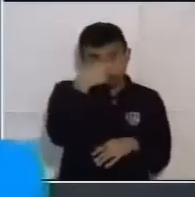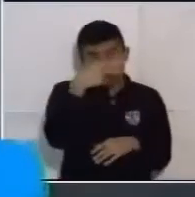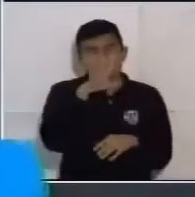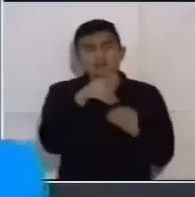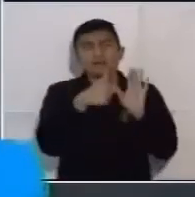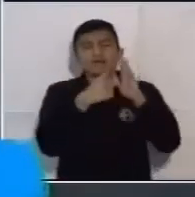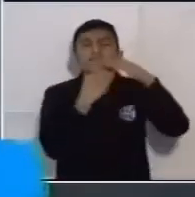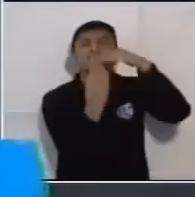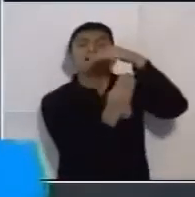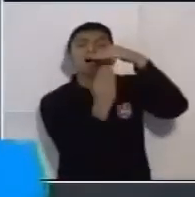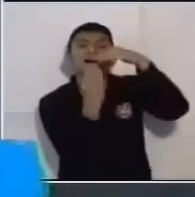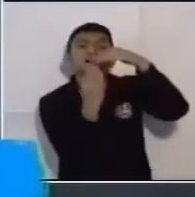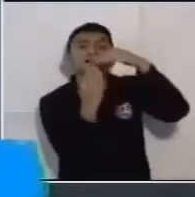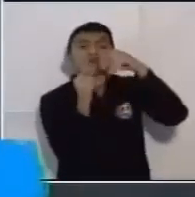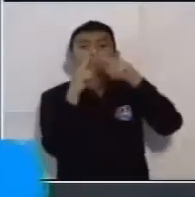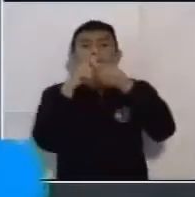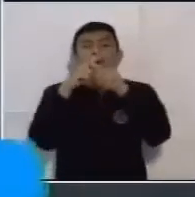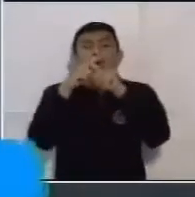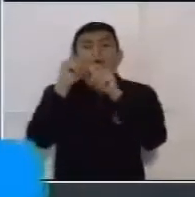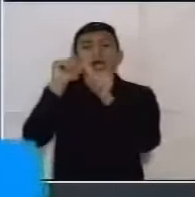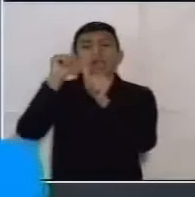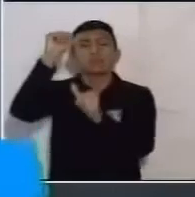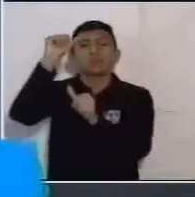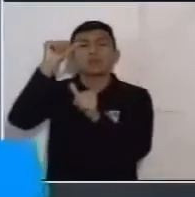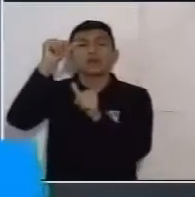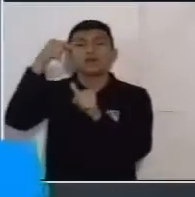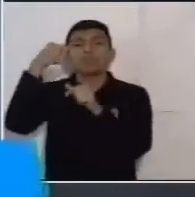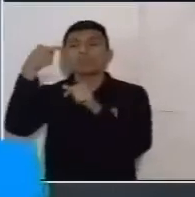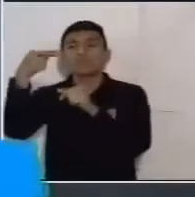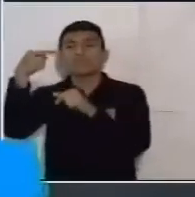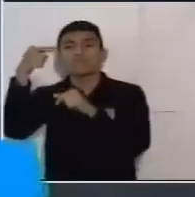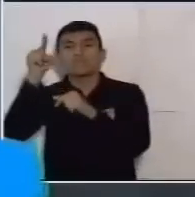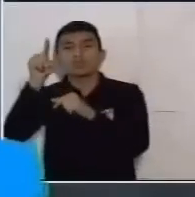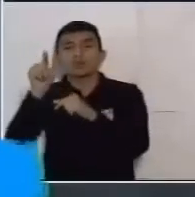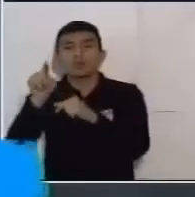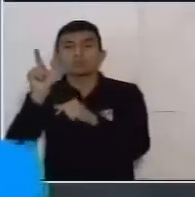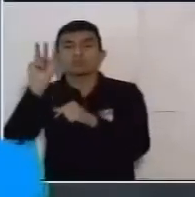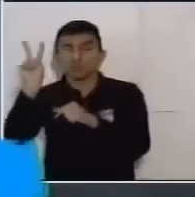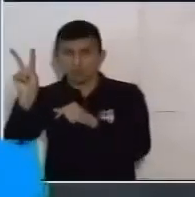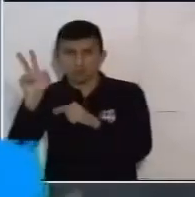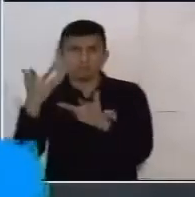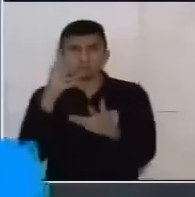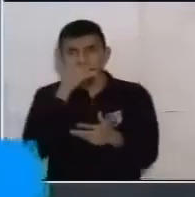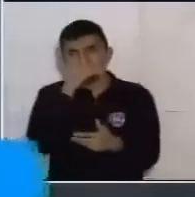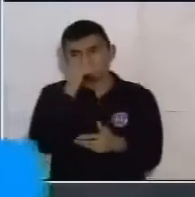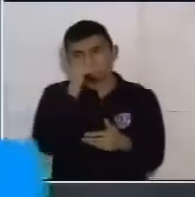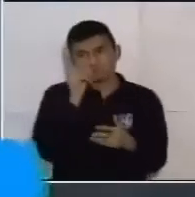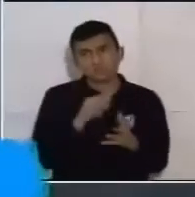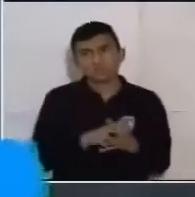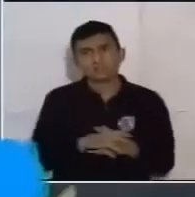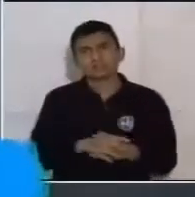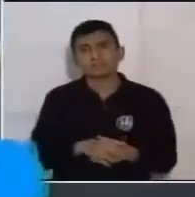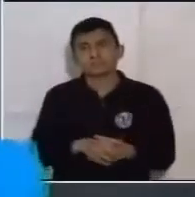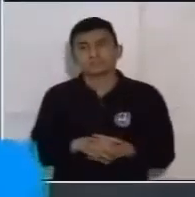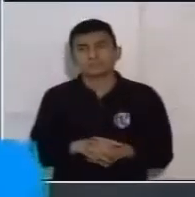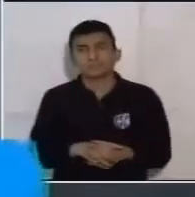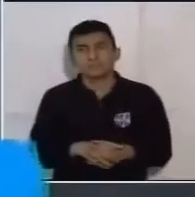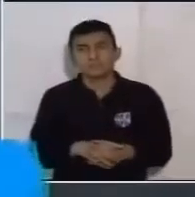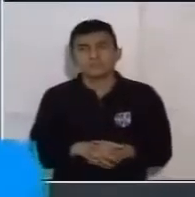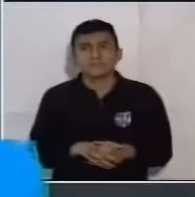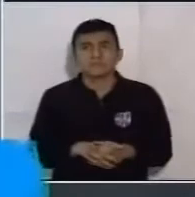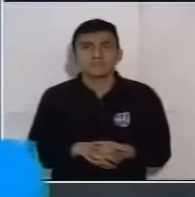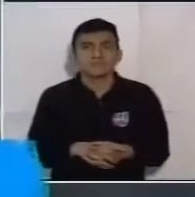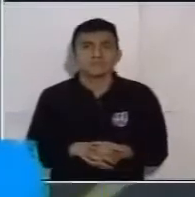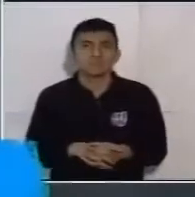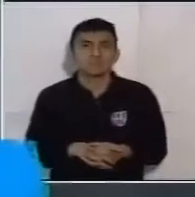altura dividido 2. Y ya sé que en este caso base va a ser x y altura va a ser